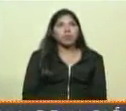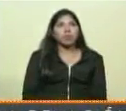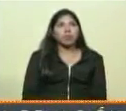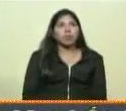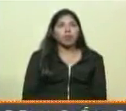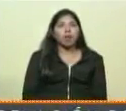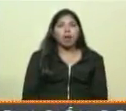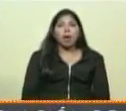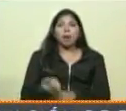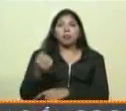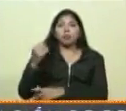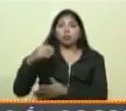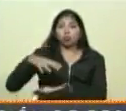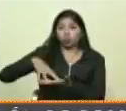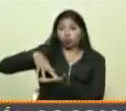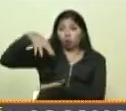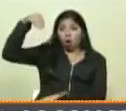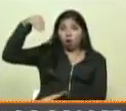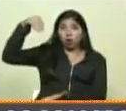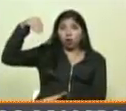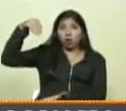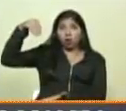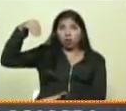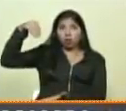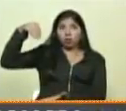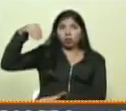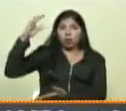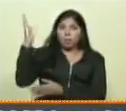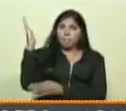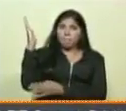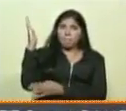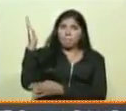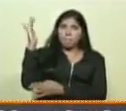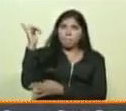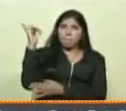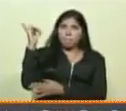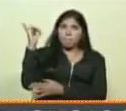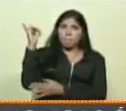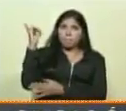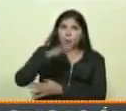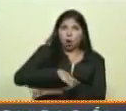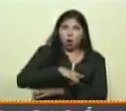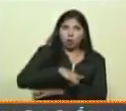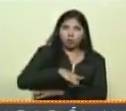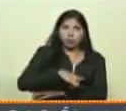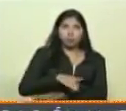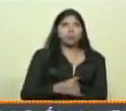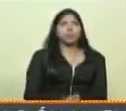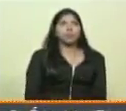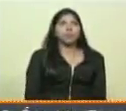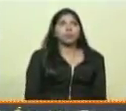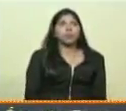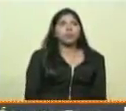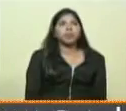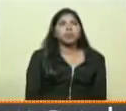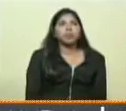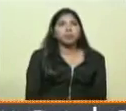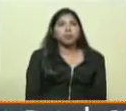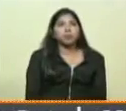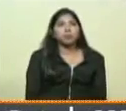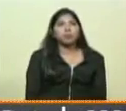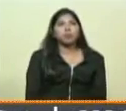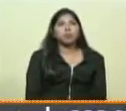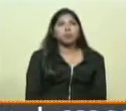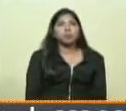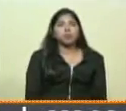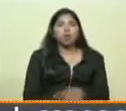derribaron esta torre. Esta torre fue derribada hace tiempo atrás. Está relacionada con la torre número